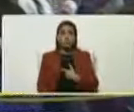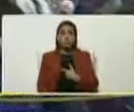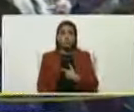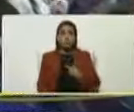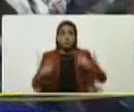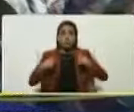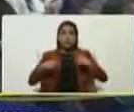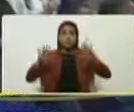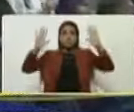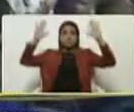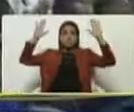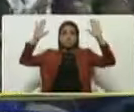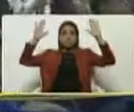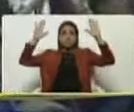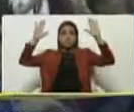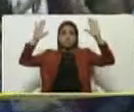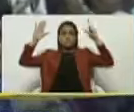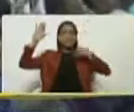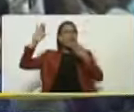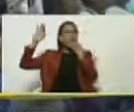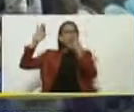alcé los brazos, era la técnica, a gritar.